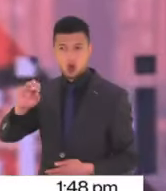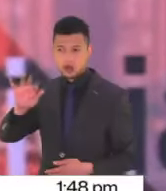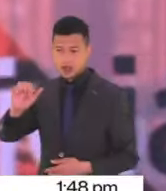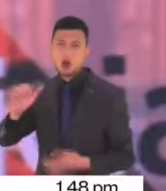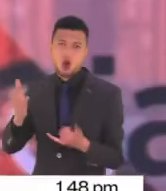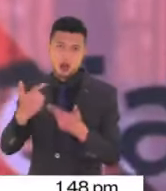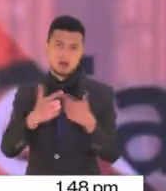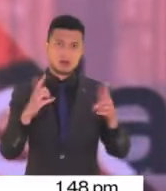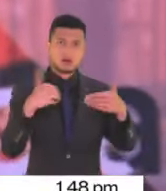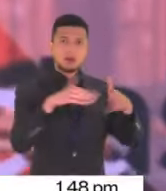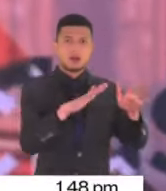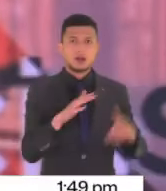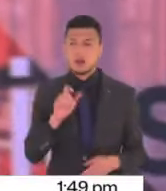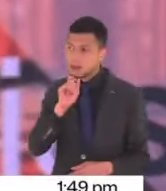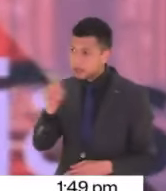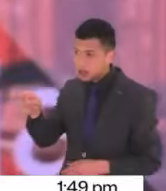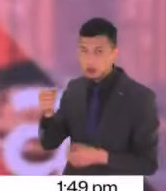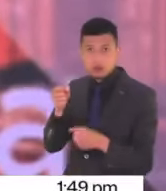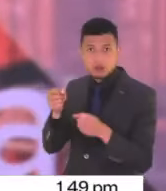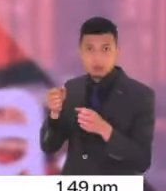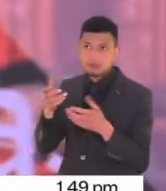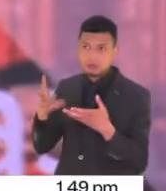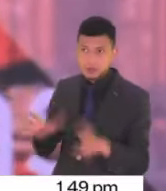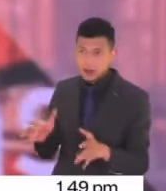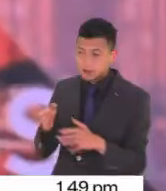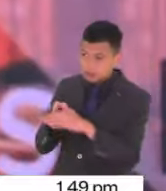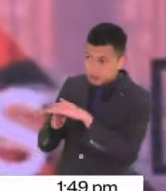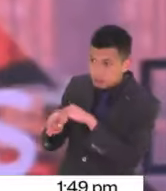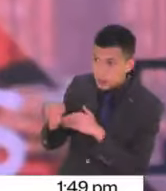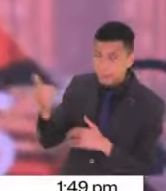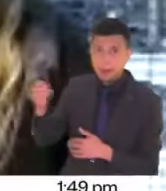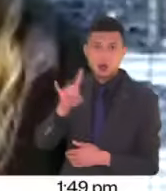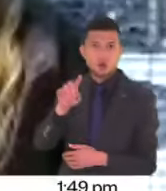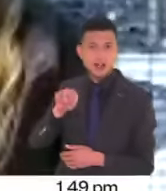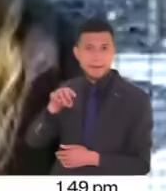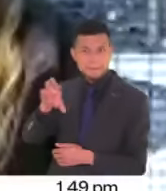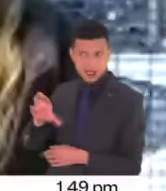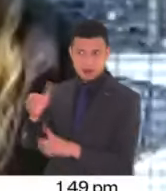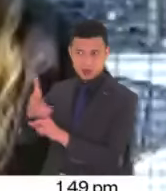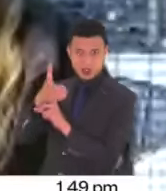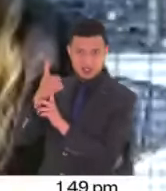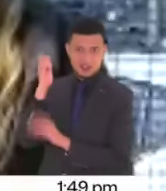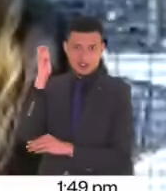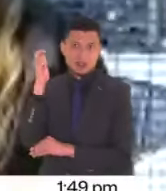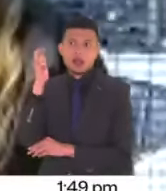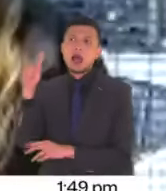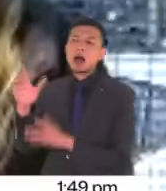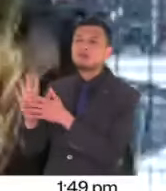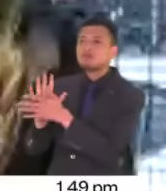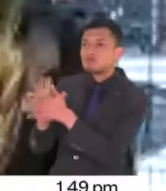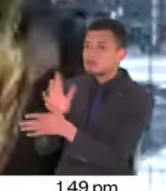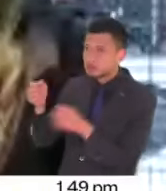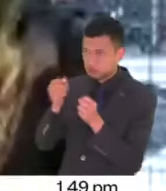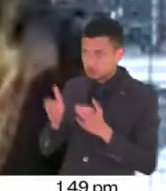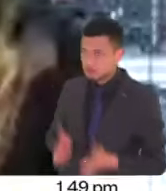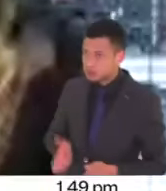UNP ya ingresaron al penal. Nos amplía María Fernanda Correa. María Fernanda.